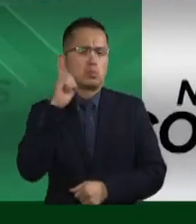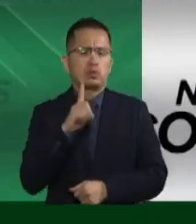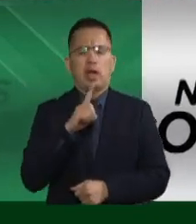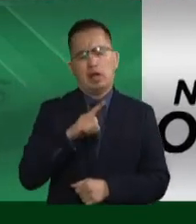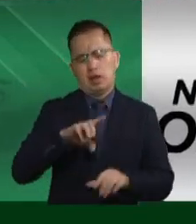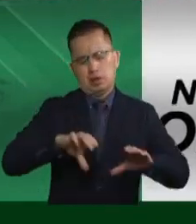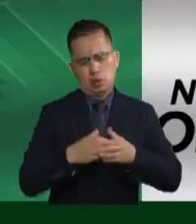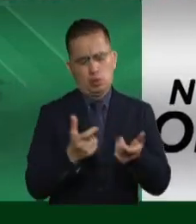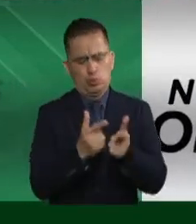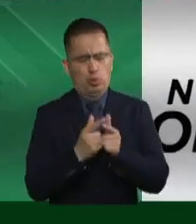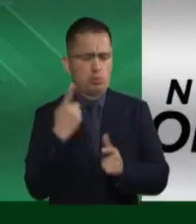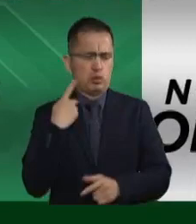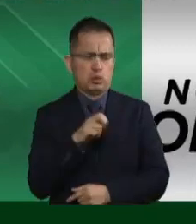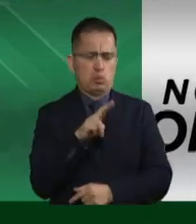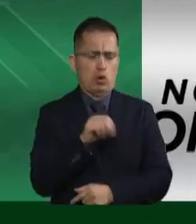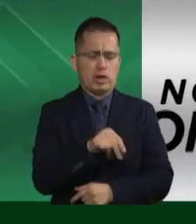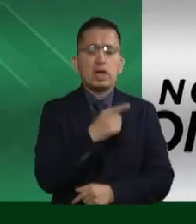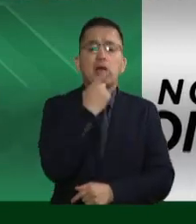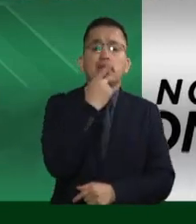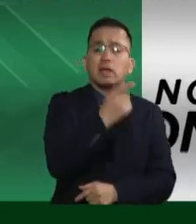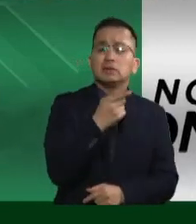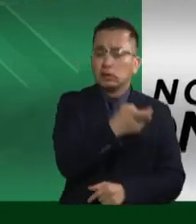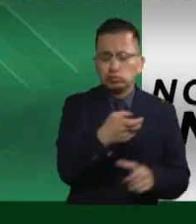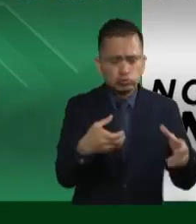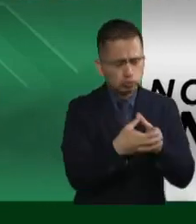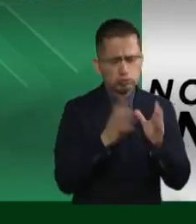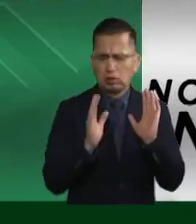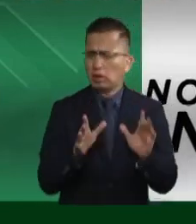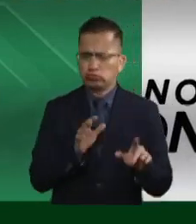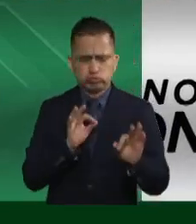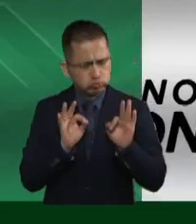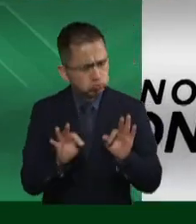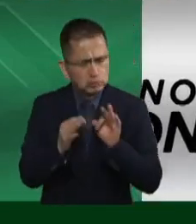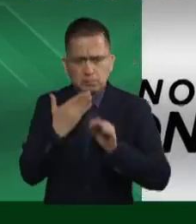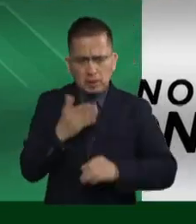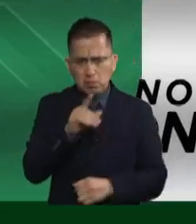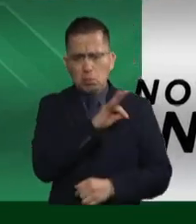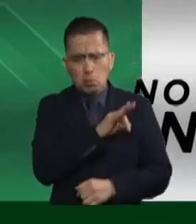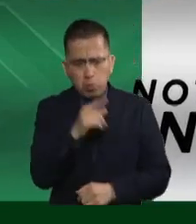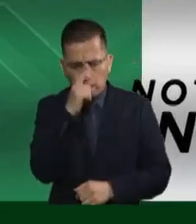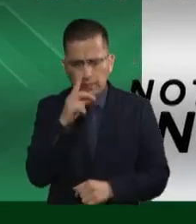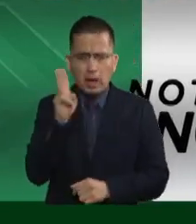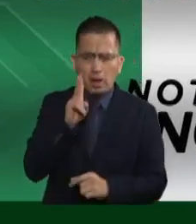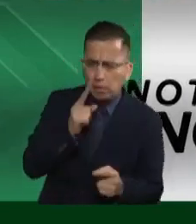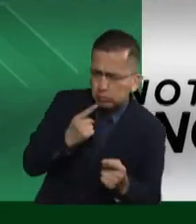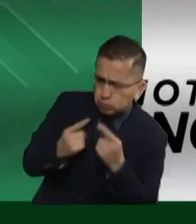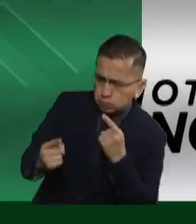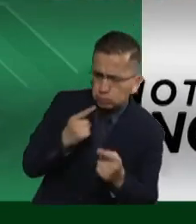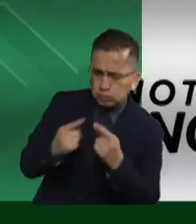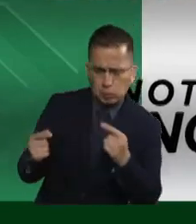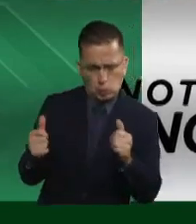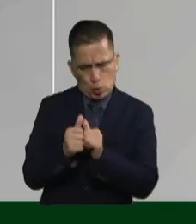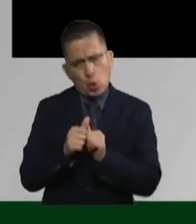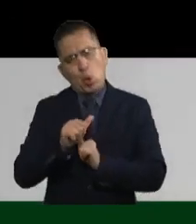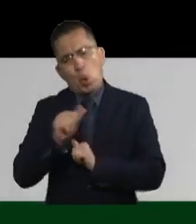afirmó que su bancada se encuentra lista para estudiar las propuestas y buscar acuerdos con los grupos parlamentarios.